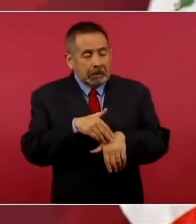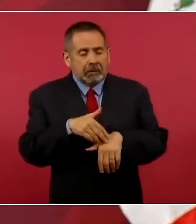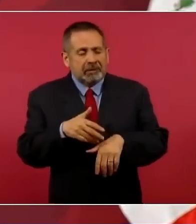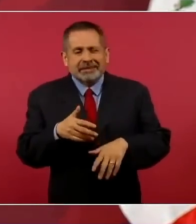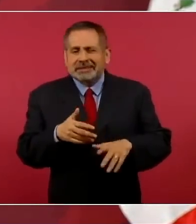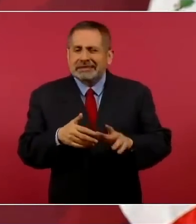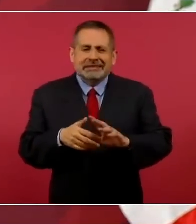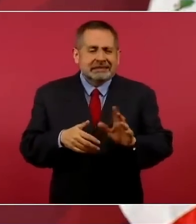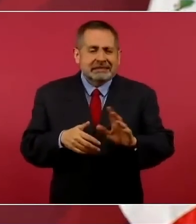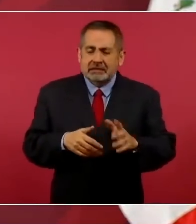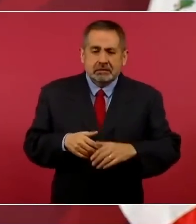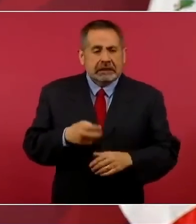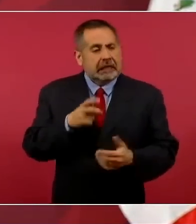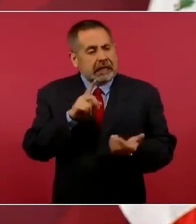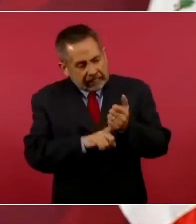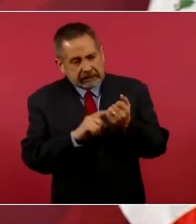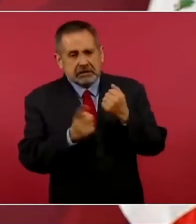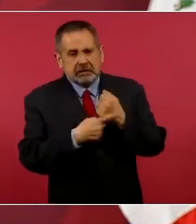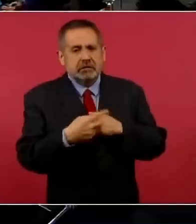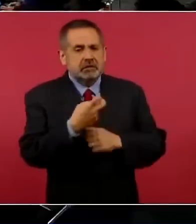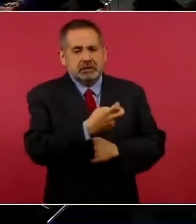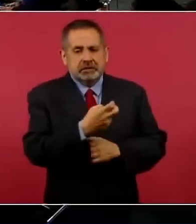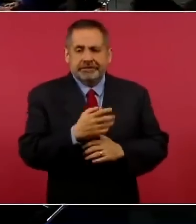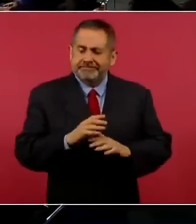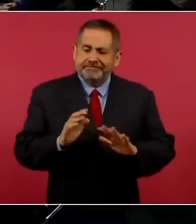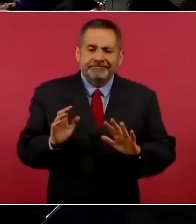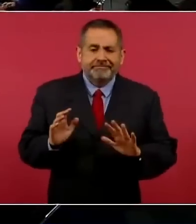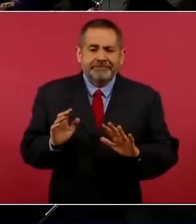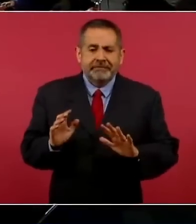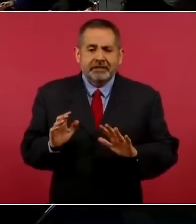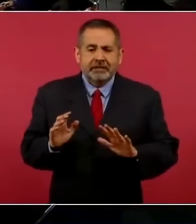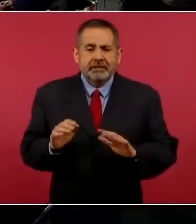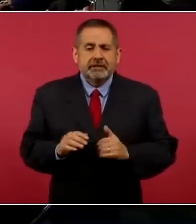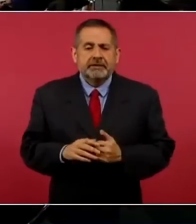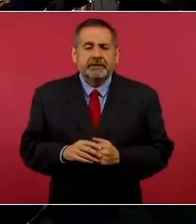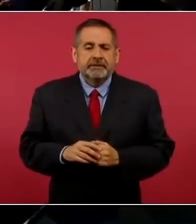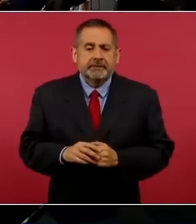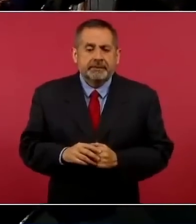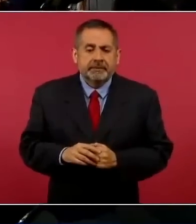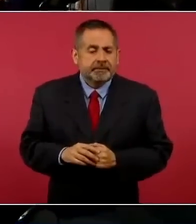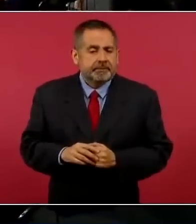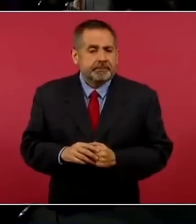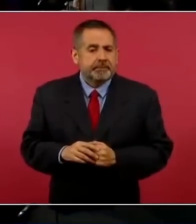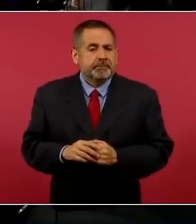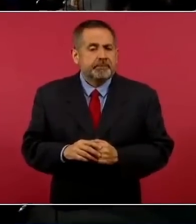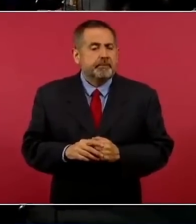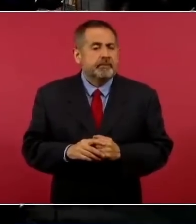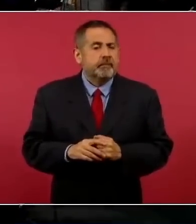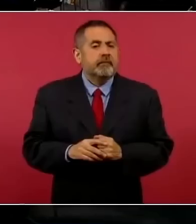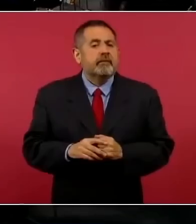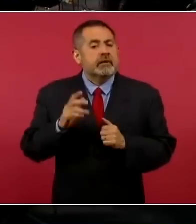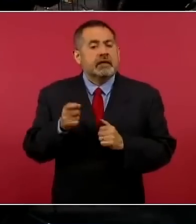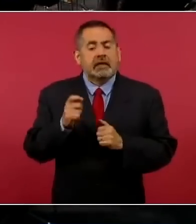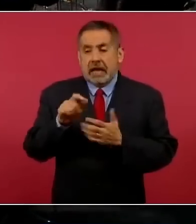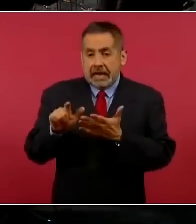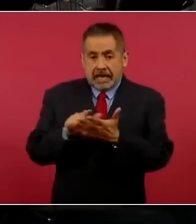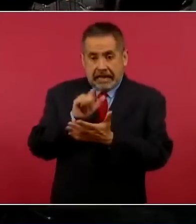Entonces, eso es lo que está en el fondo, en todo esto. Entonces, se aprobó la